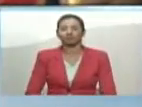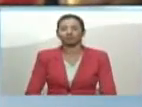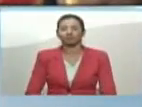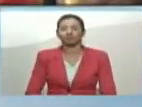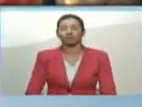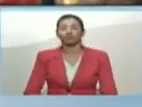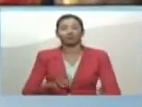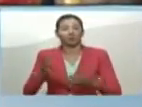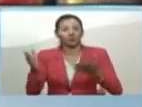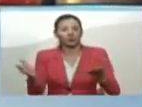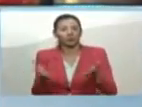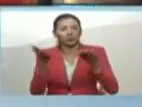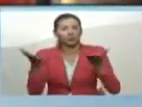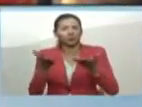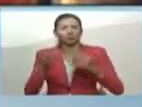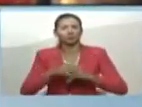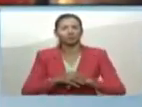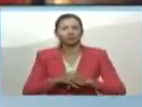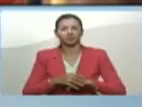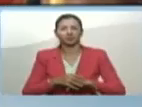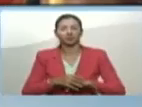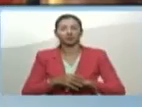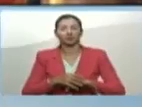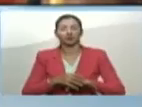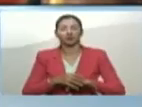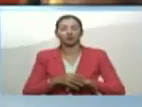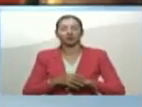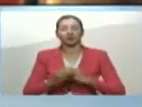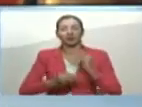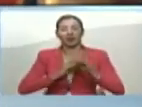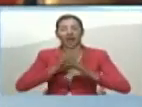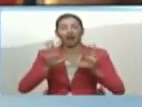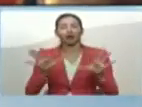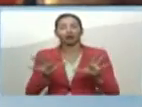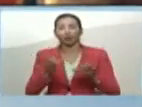del reimpulso, es de crear lo que